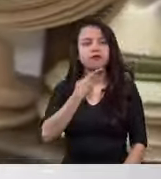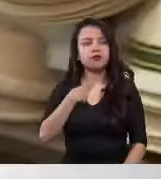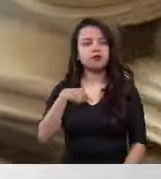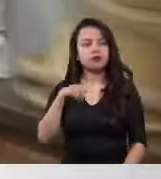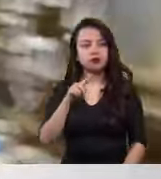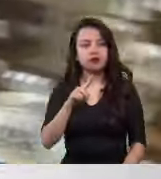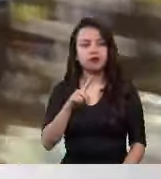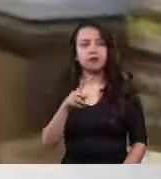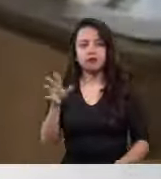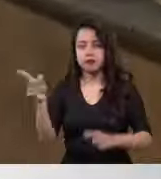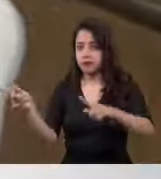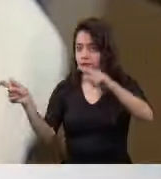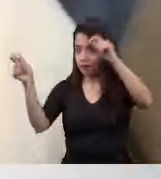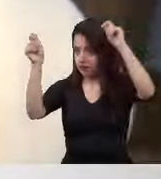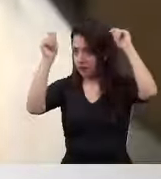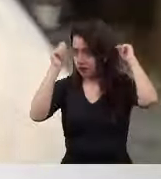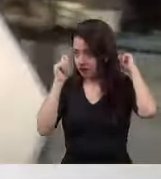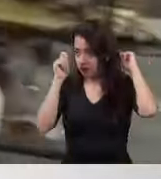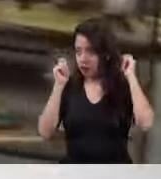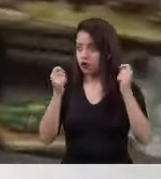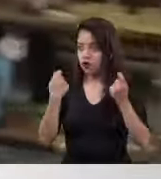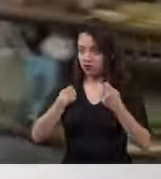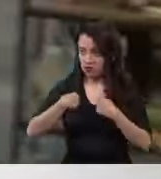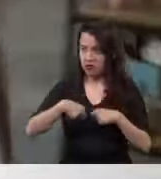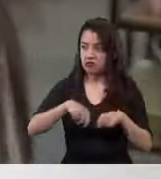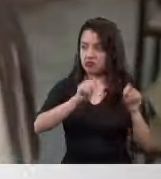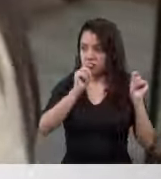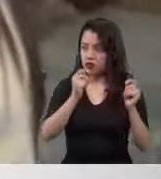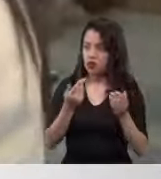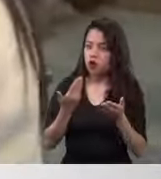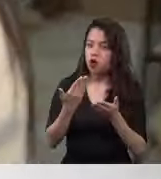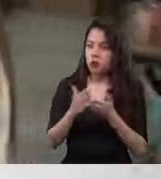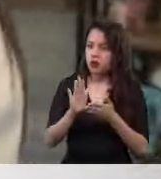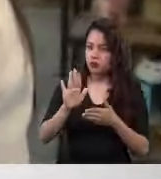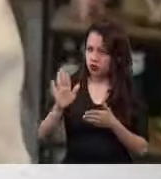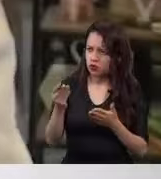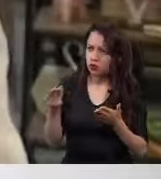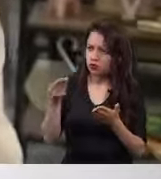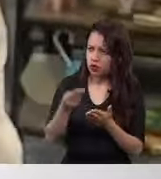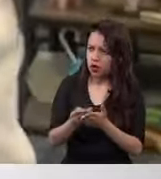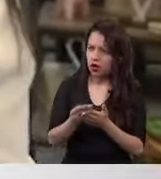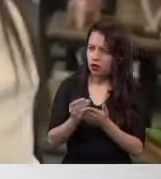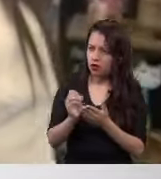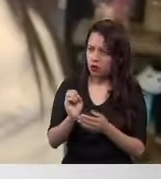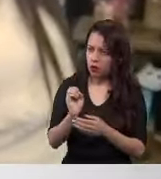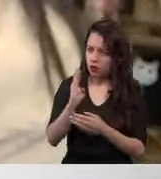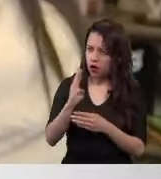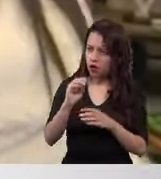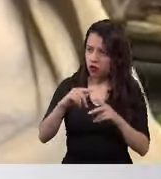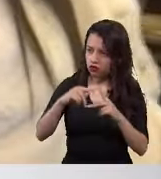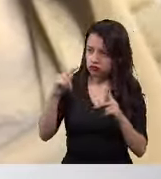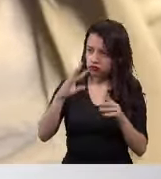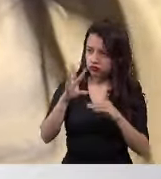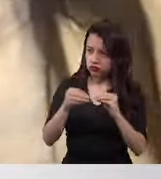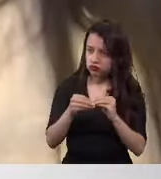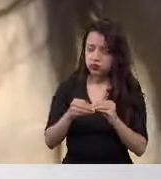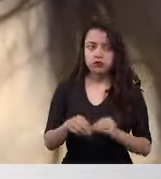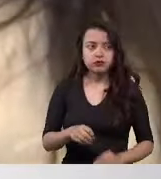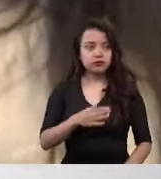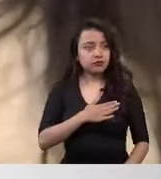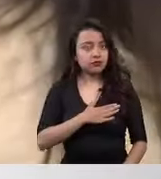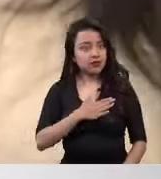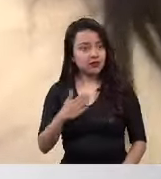tienda. Don Samuel, me llevo este sombrero porque está hermoso, pero ¿su merced me recibe QR Bancolombia? Claro que sí, lo recibo el